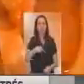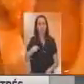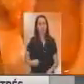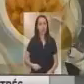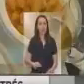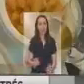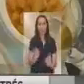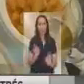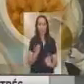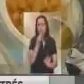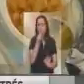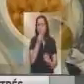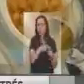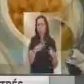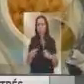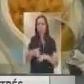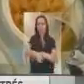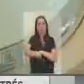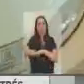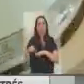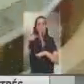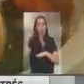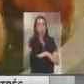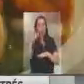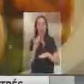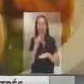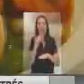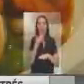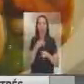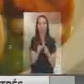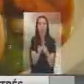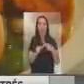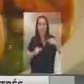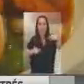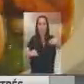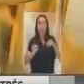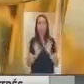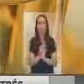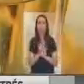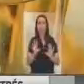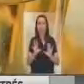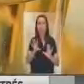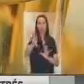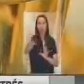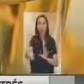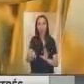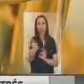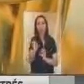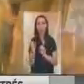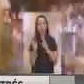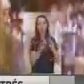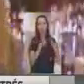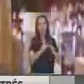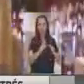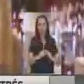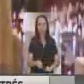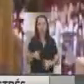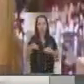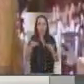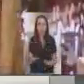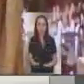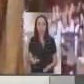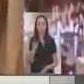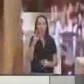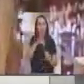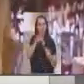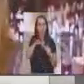deliciosos platos como empanaditas de locos y camarón teriyaki, listos para retirar o entregar. En esta ocasión tenemos tres